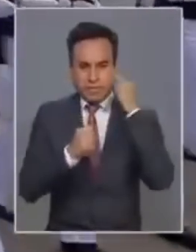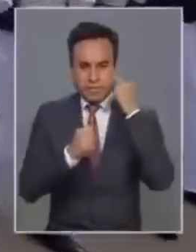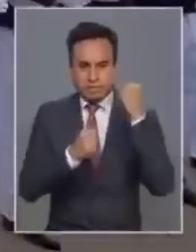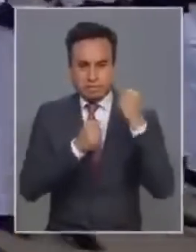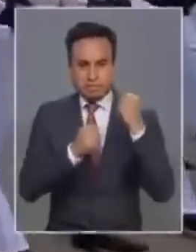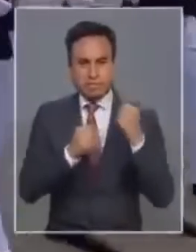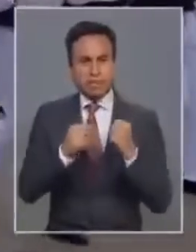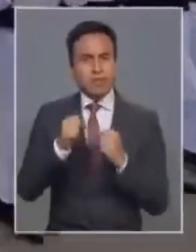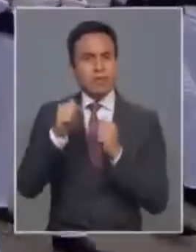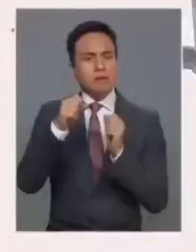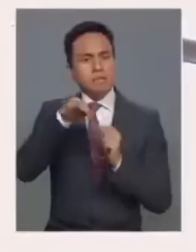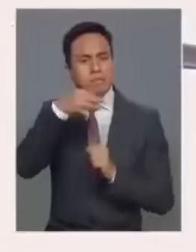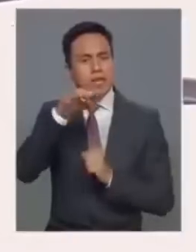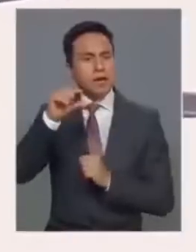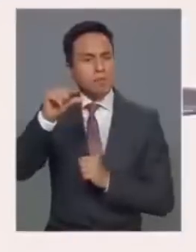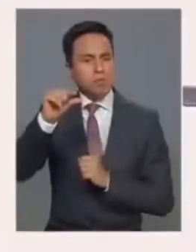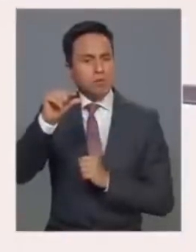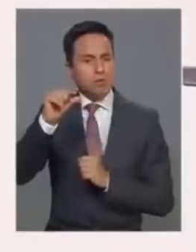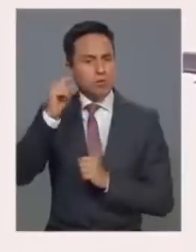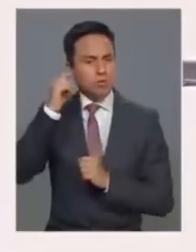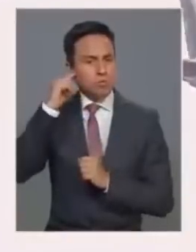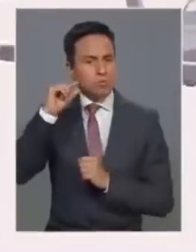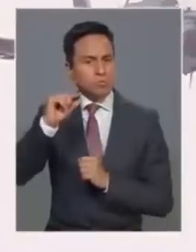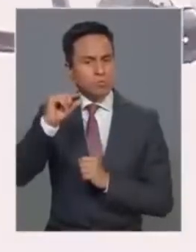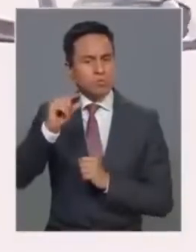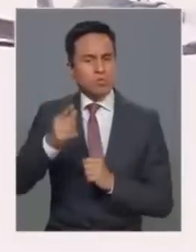grupo, Juan Orellana Soto Aguilar.